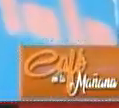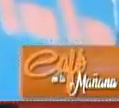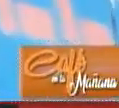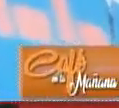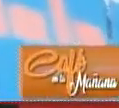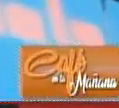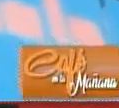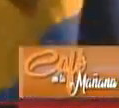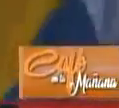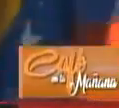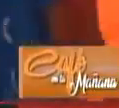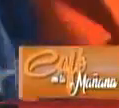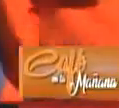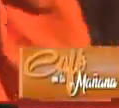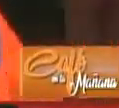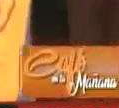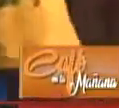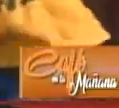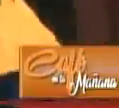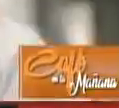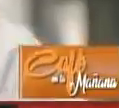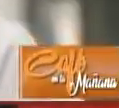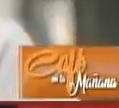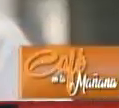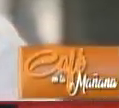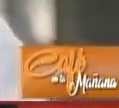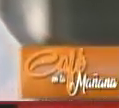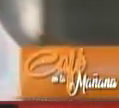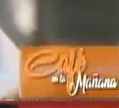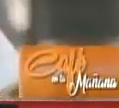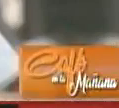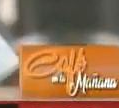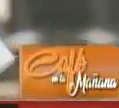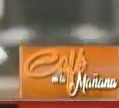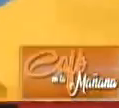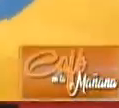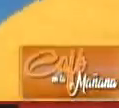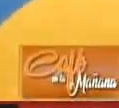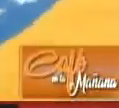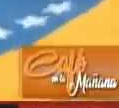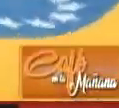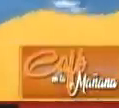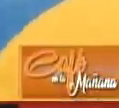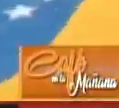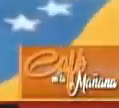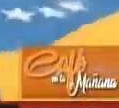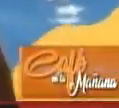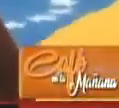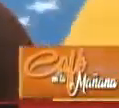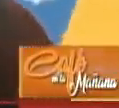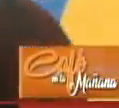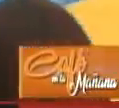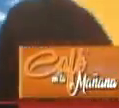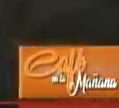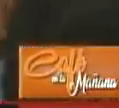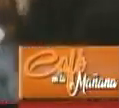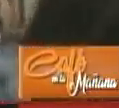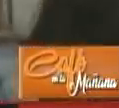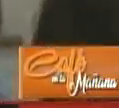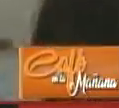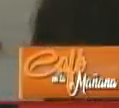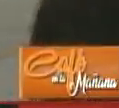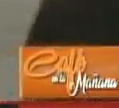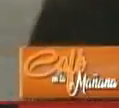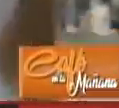marchando, pintando, cantando, estudiando, porque traeremos de vuelta a Alex Saab. Seguiremos en defensa de esta madre amorosa